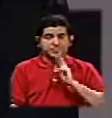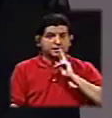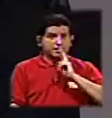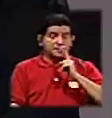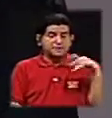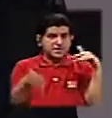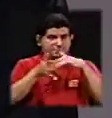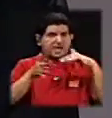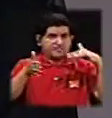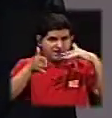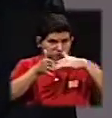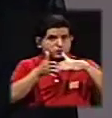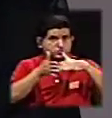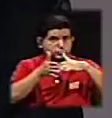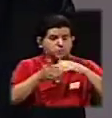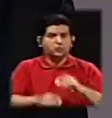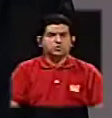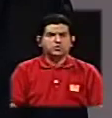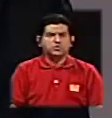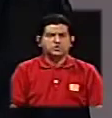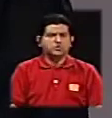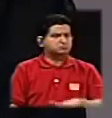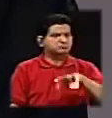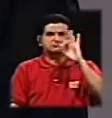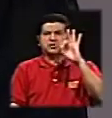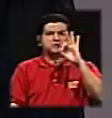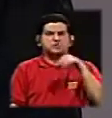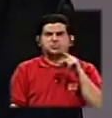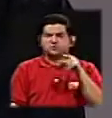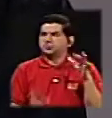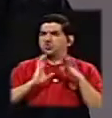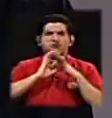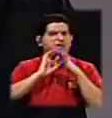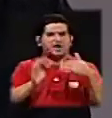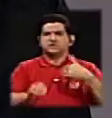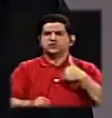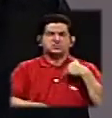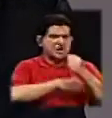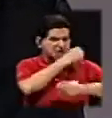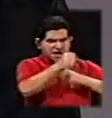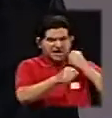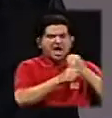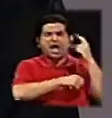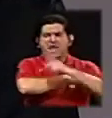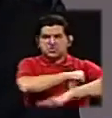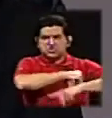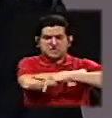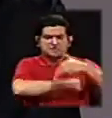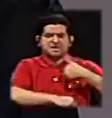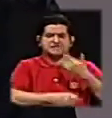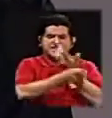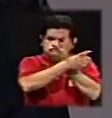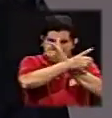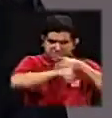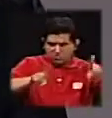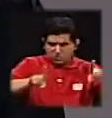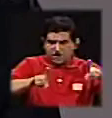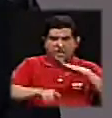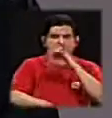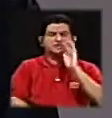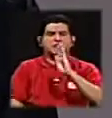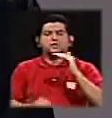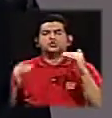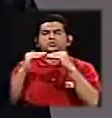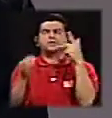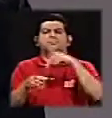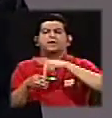estudios no se ha encontrado una fuerte relación entre los años que tiene un país de ser democrático y sus niveles